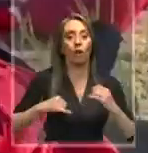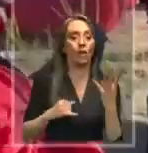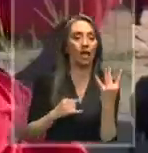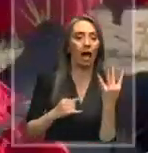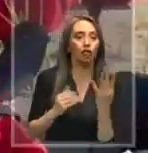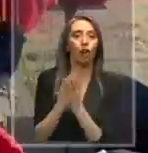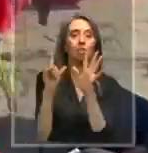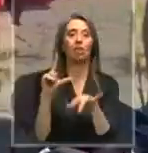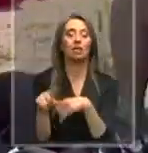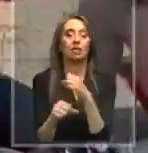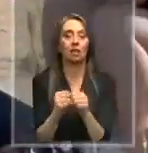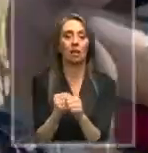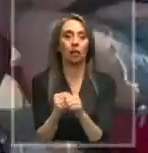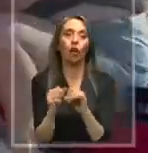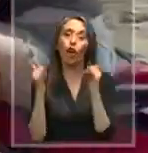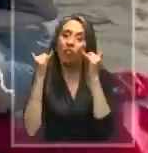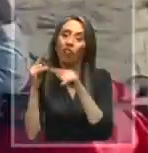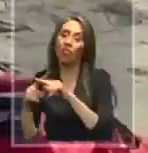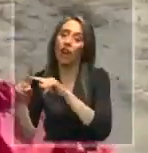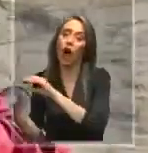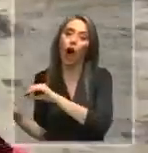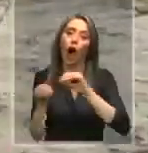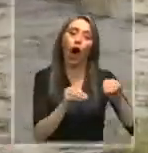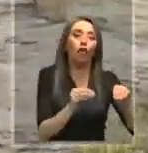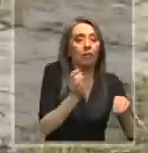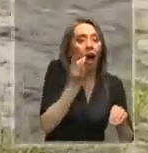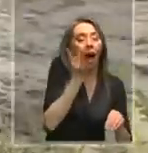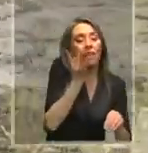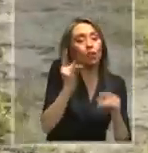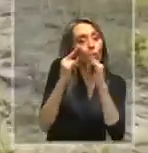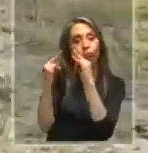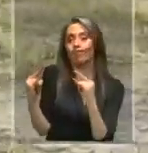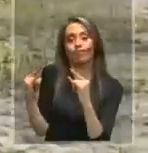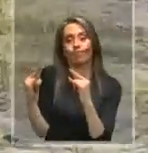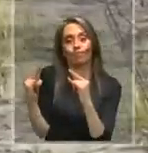y 17 años que deberán disfrutar de otro tipo de aventura, esta vez bajo techo.